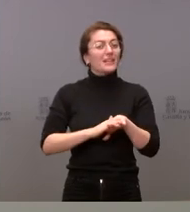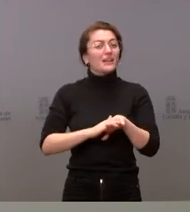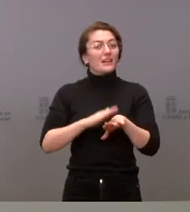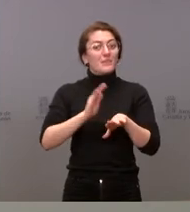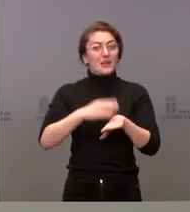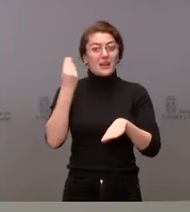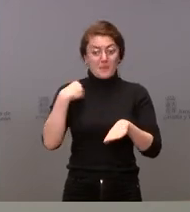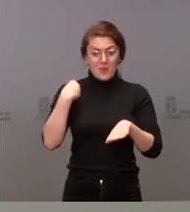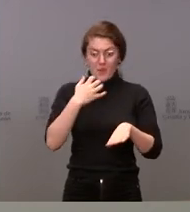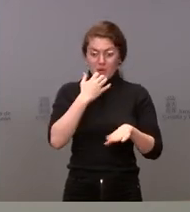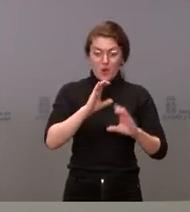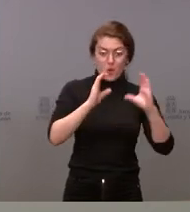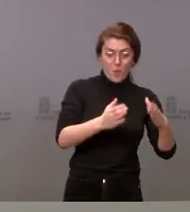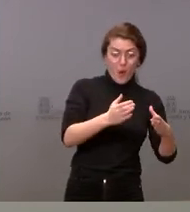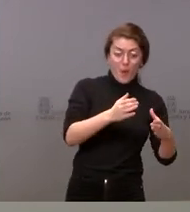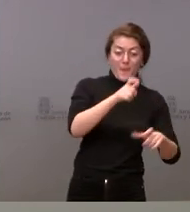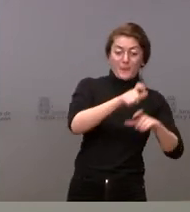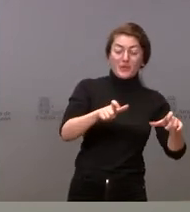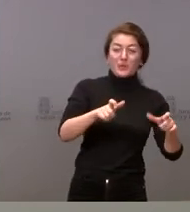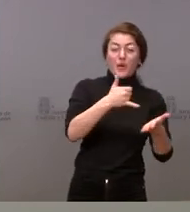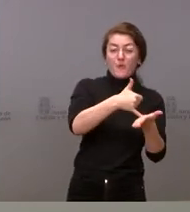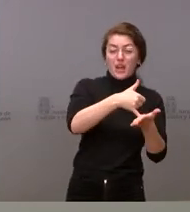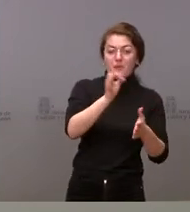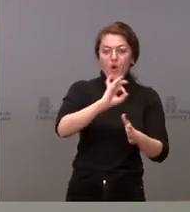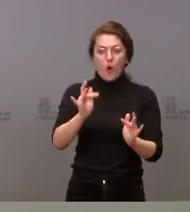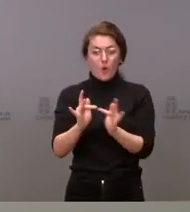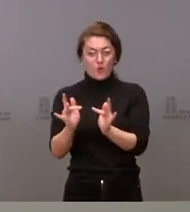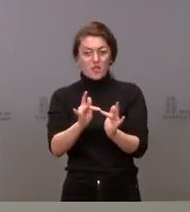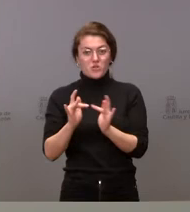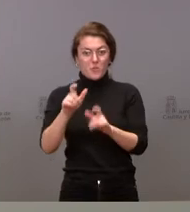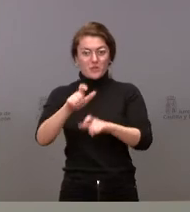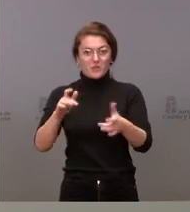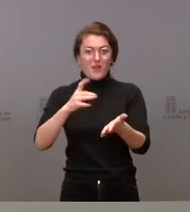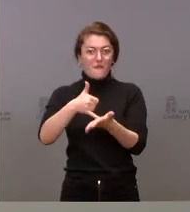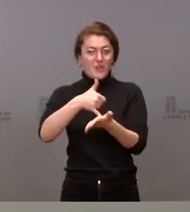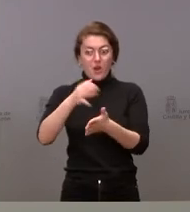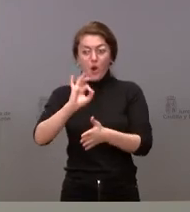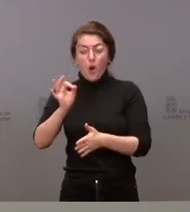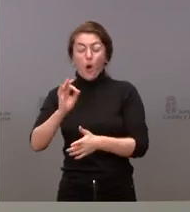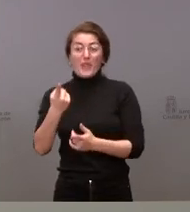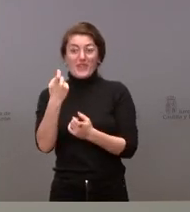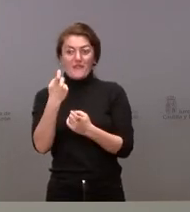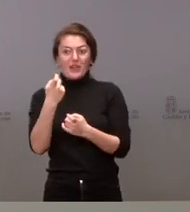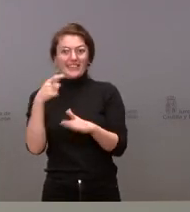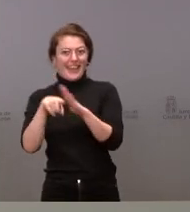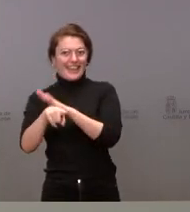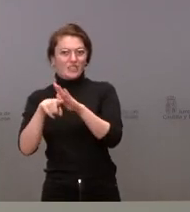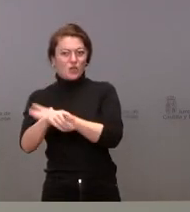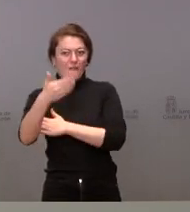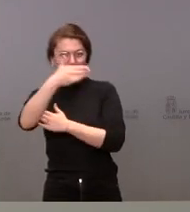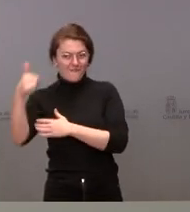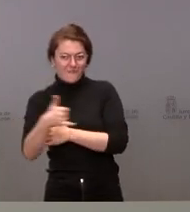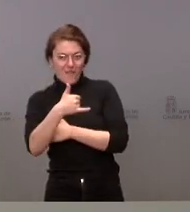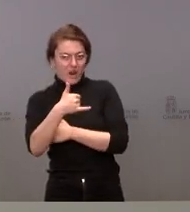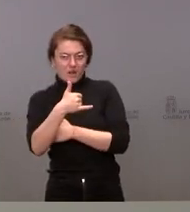en una persona vulnerable tener contacto con personas vulnerables o bien tener necesidad de gestionar la baja sin presentarse en